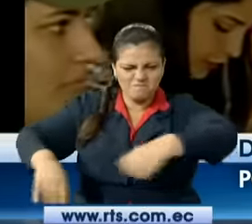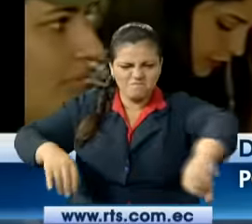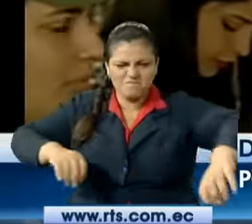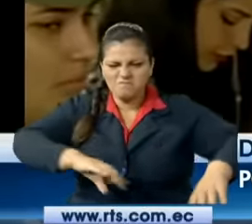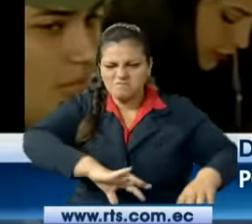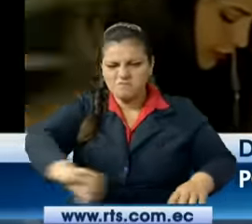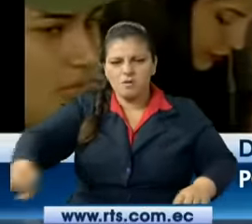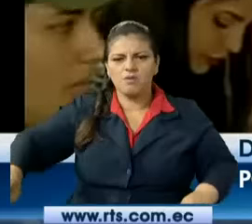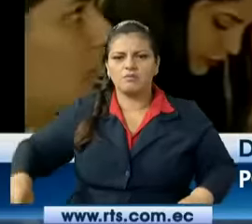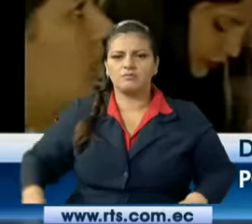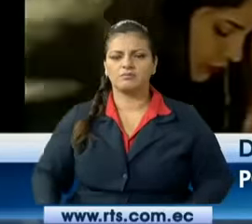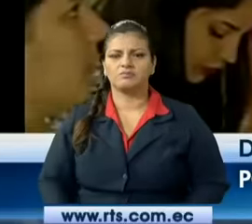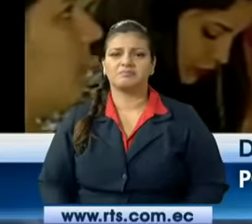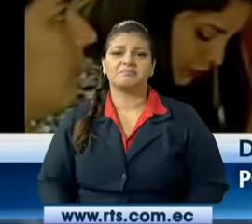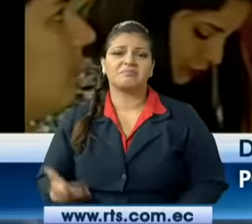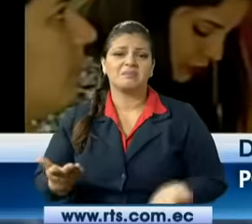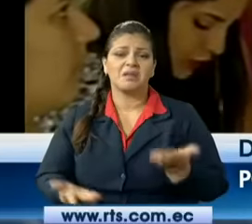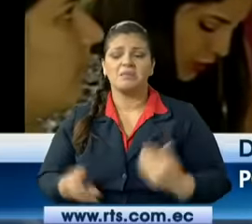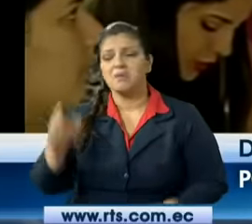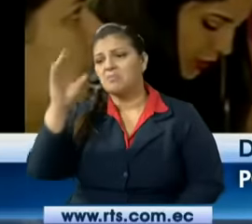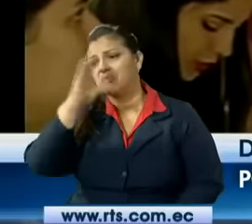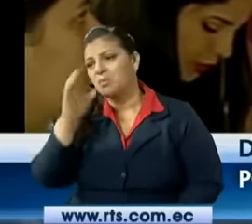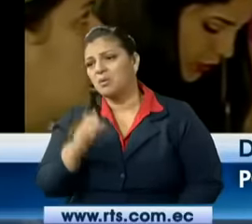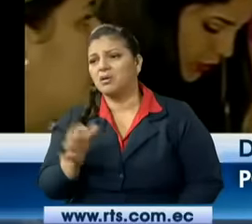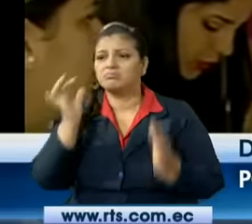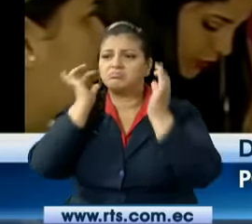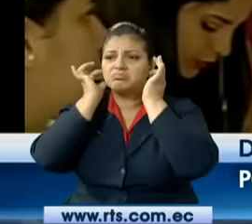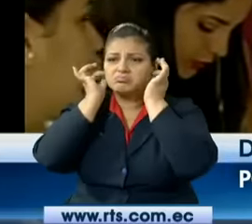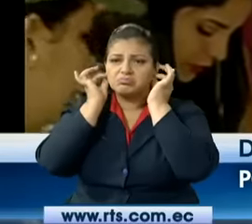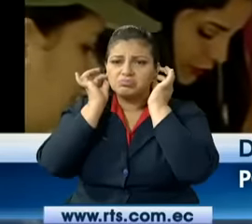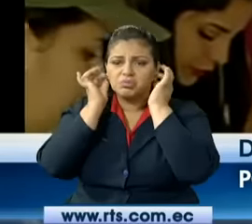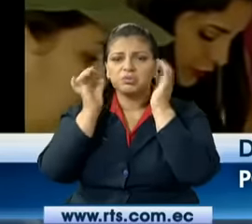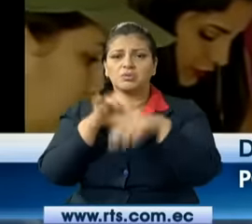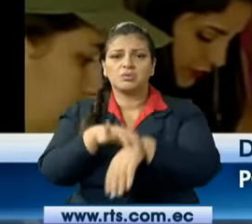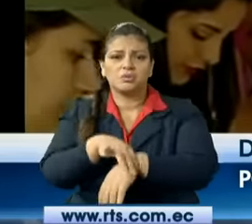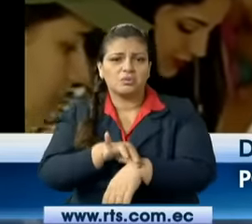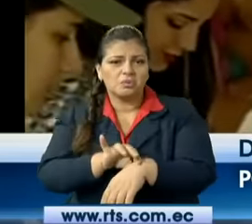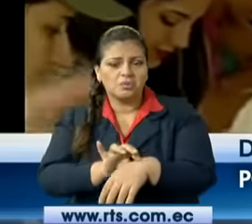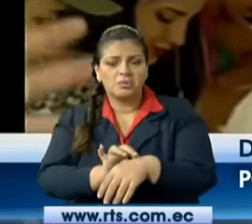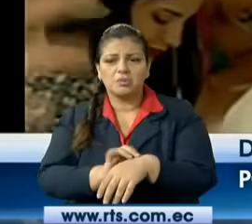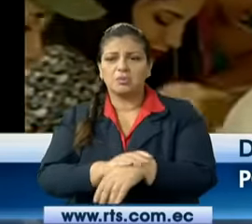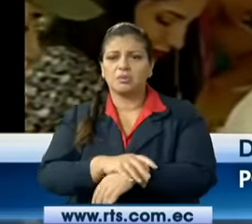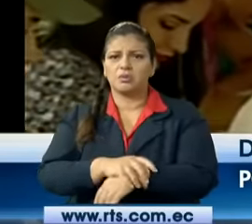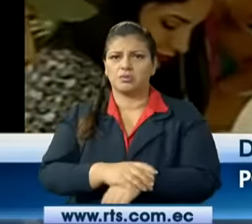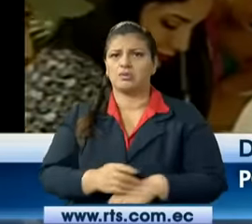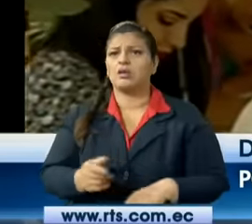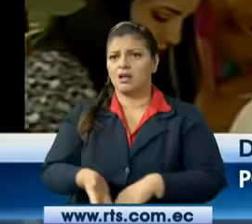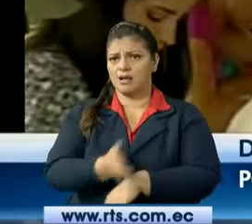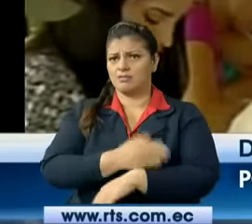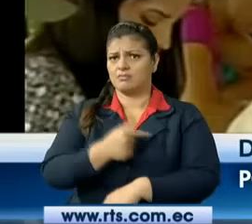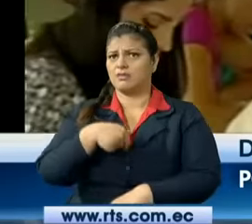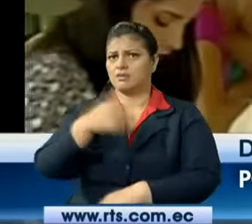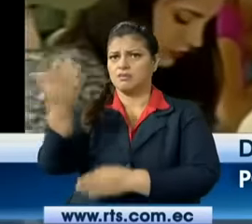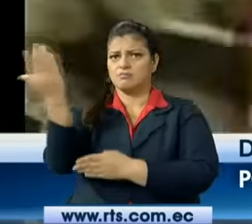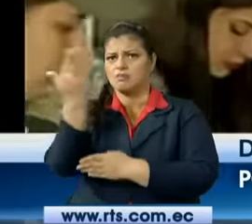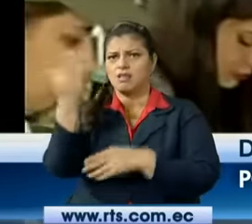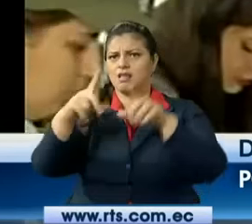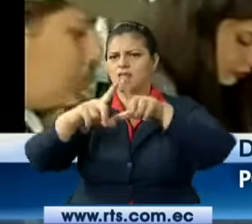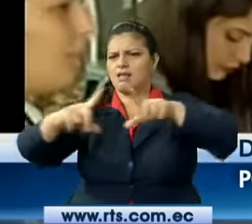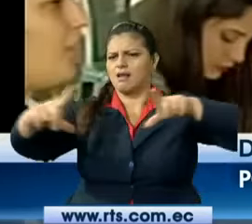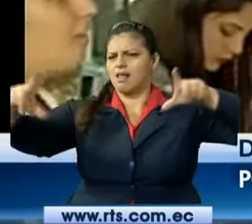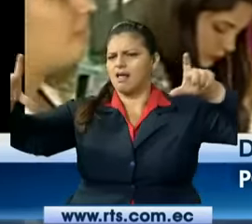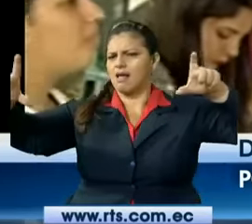Creo que... ¿Joyas en este caso? Sí, creo que más necesitaban, creo que como... Porque yo tenía un televisor grande y ahí está todavía. Pero en una